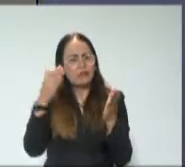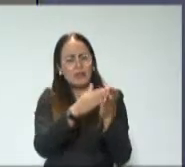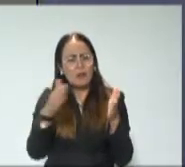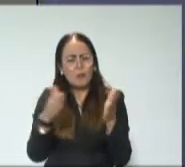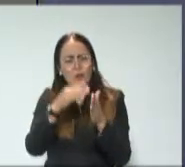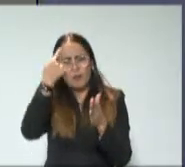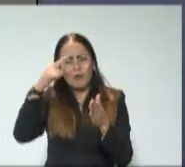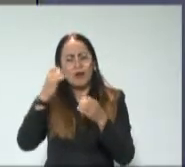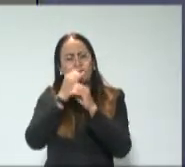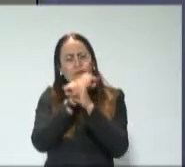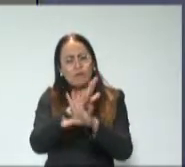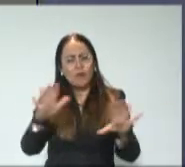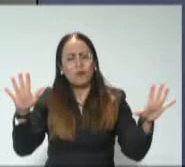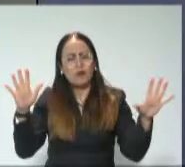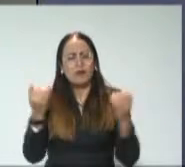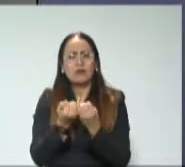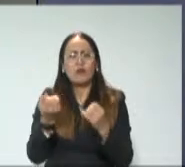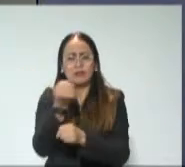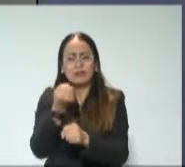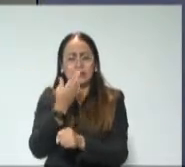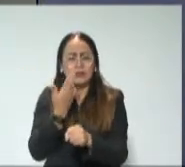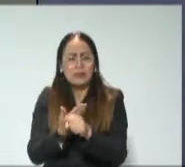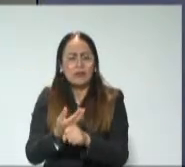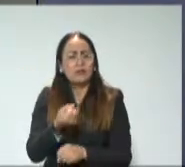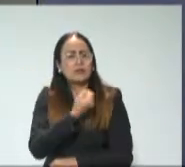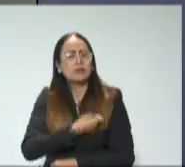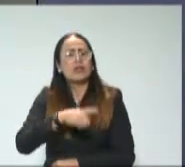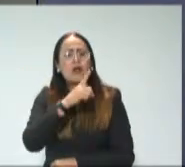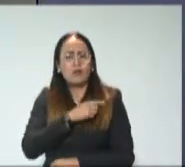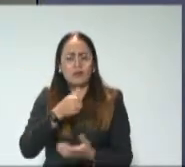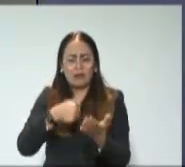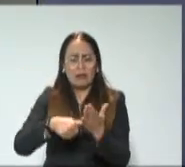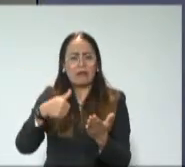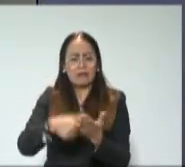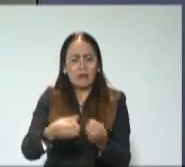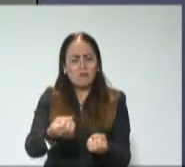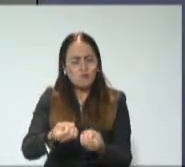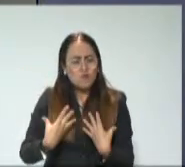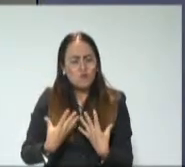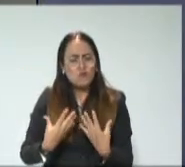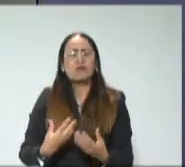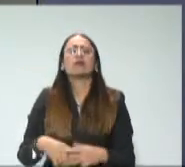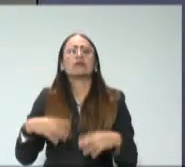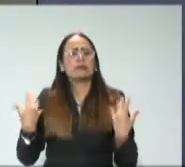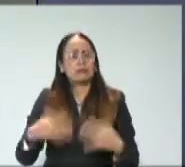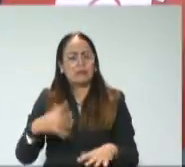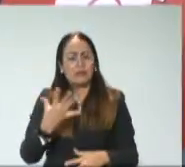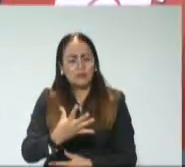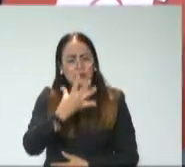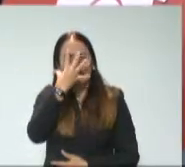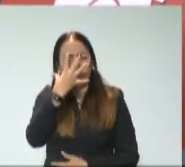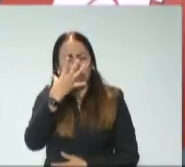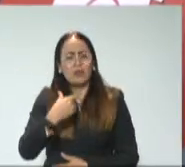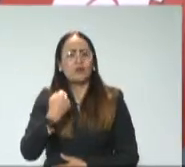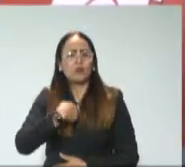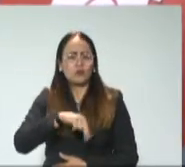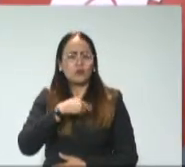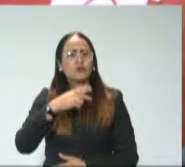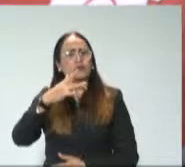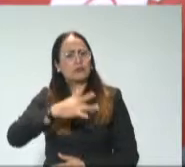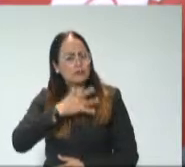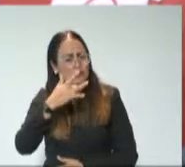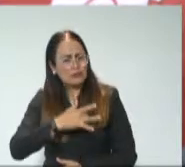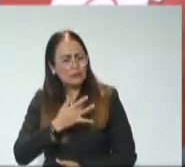informar el propio secretario de salud mandó una carta fuerte en la que nos decía que reconsiderar que él